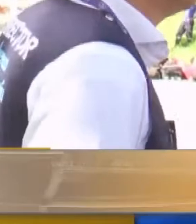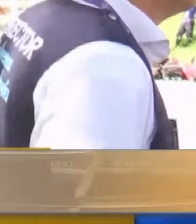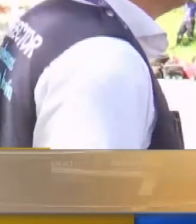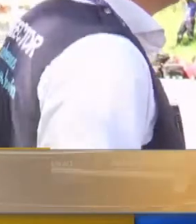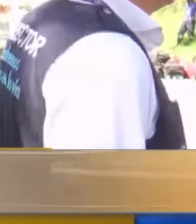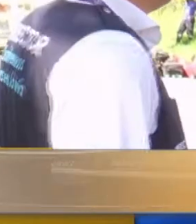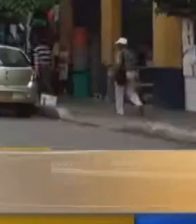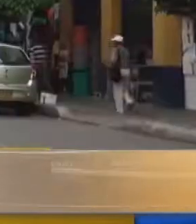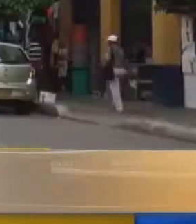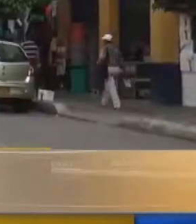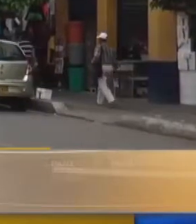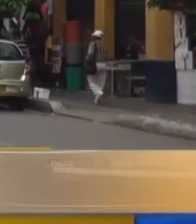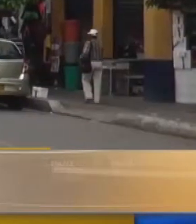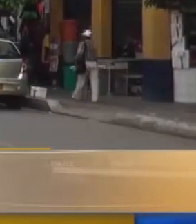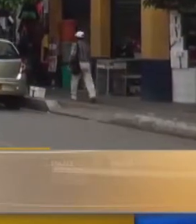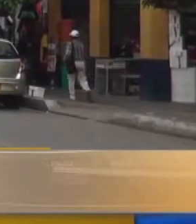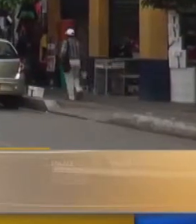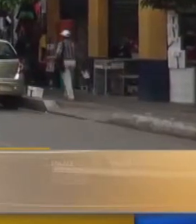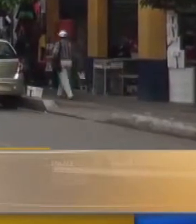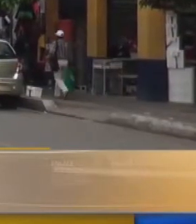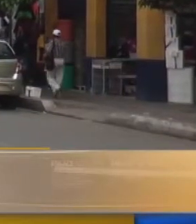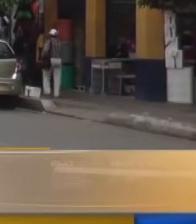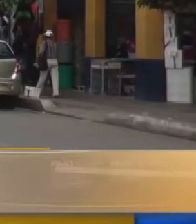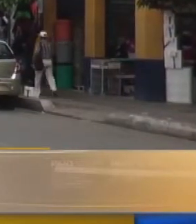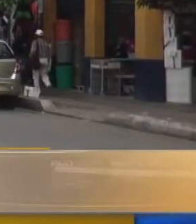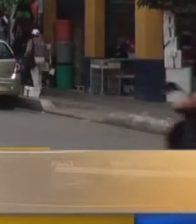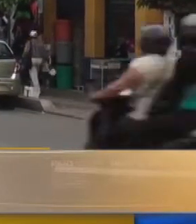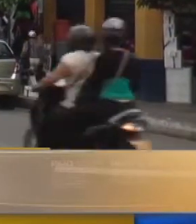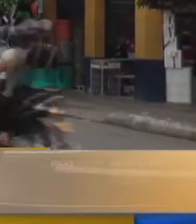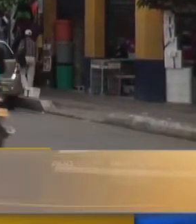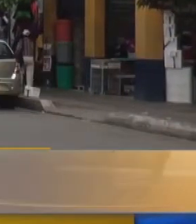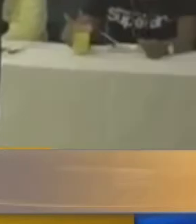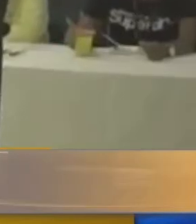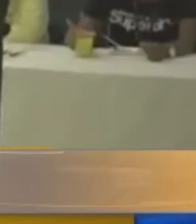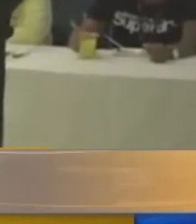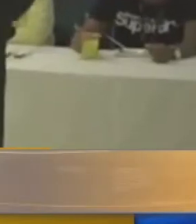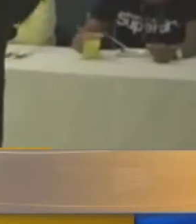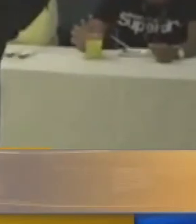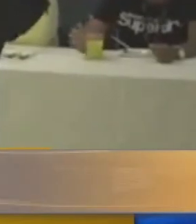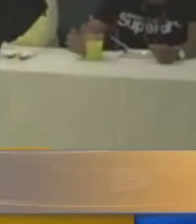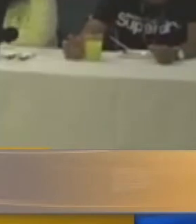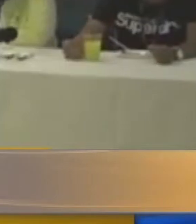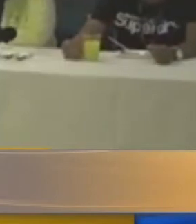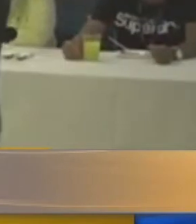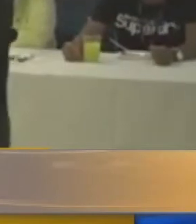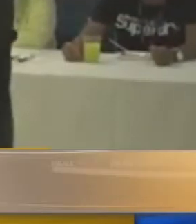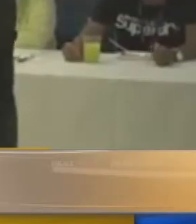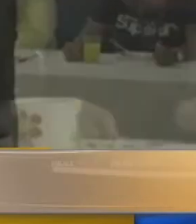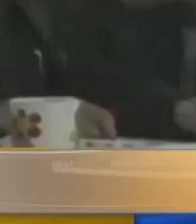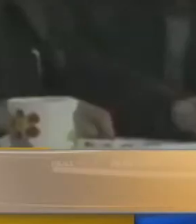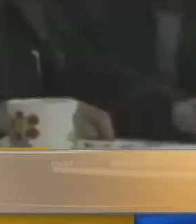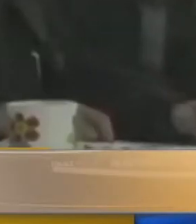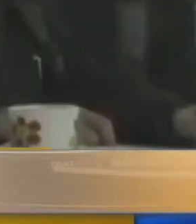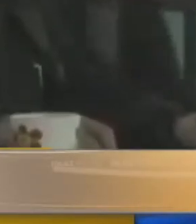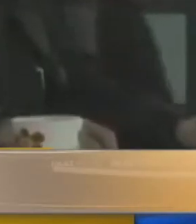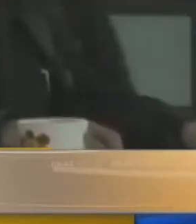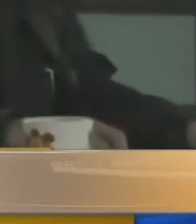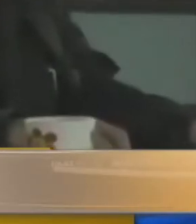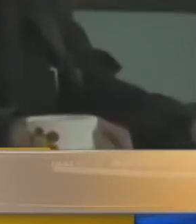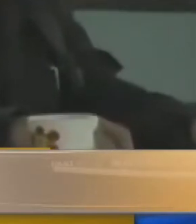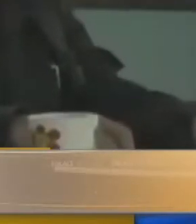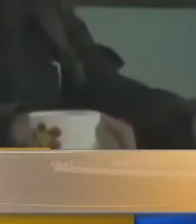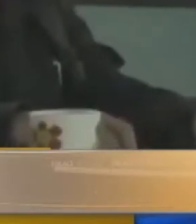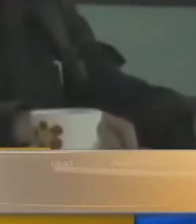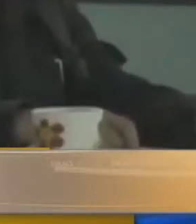de Carreteras, envió a través de Enlace Noticias su mensaje de agradecimiento a la ciudadanía de Barranca Bermeja que lo acogió en el pasado